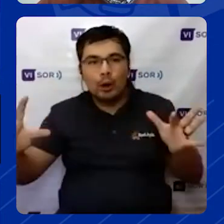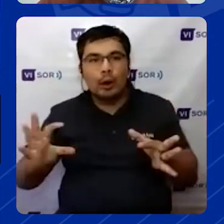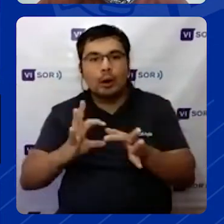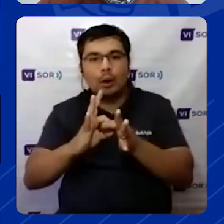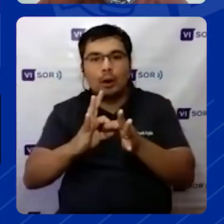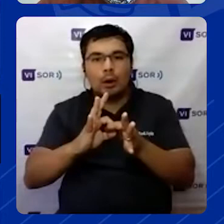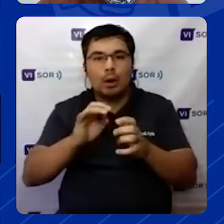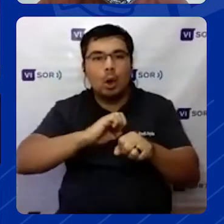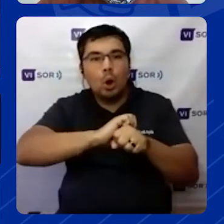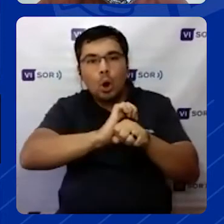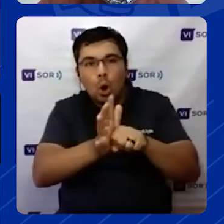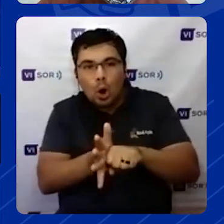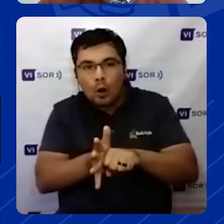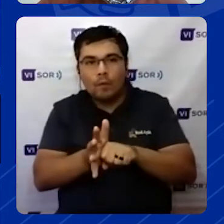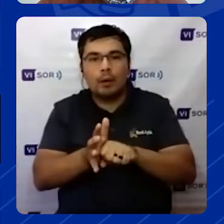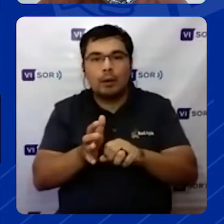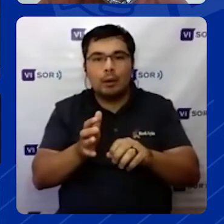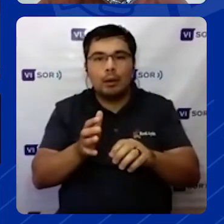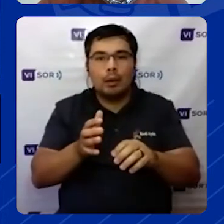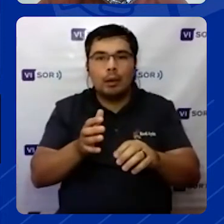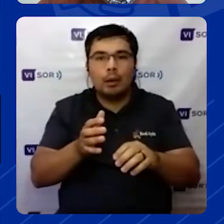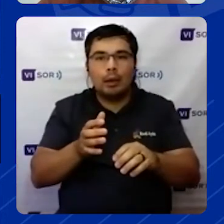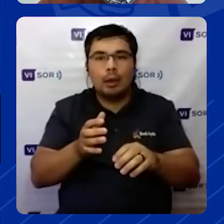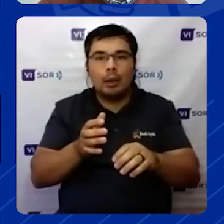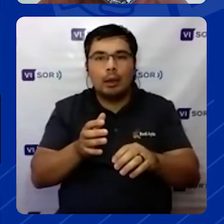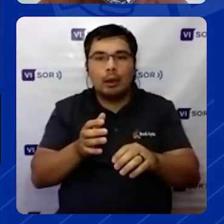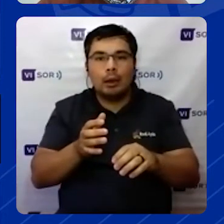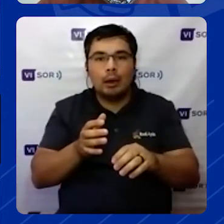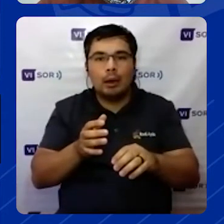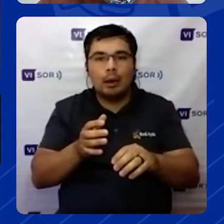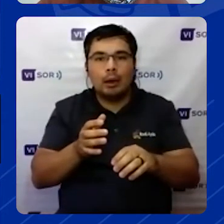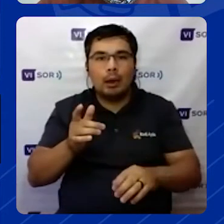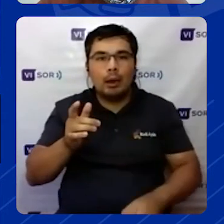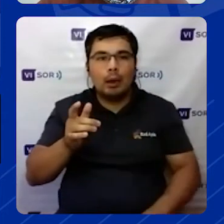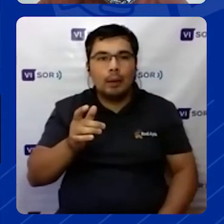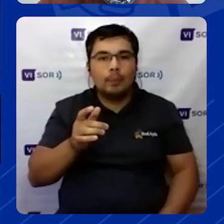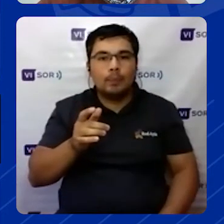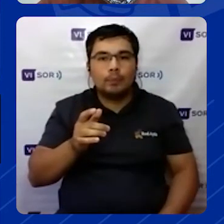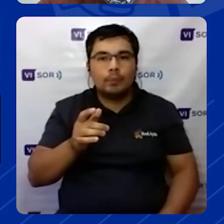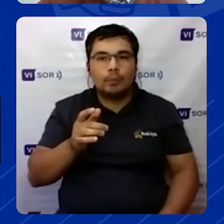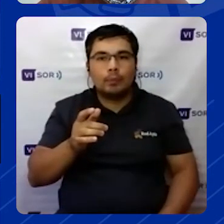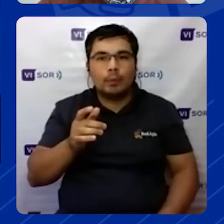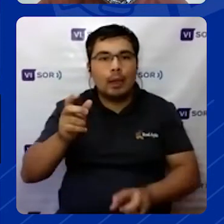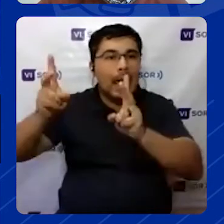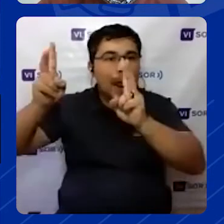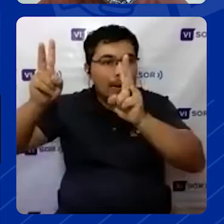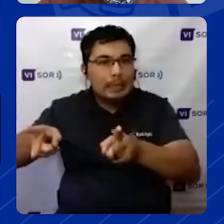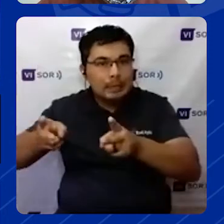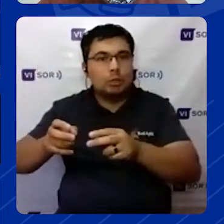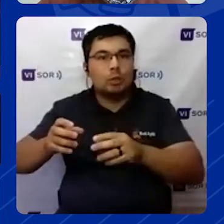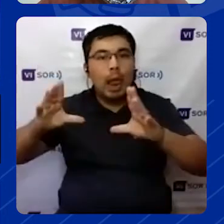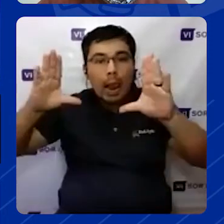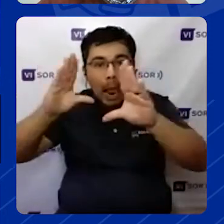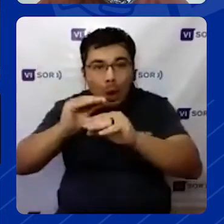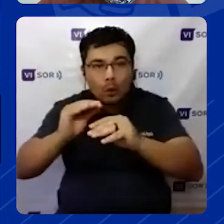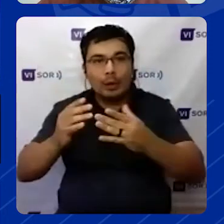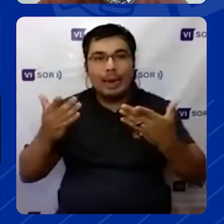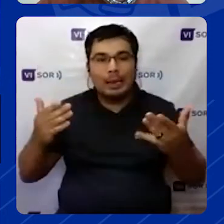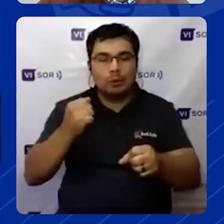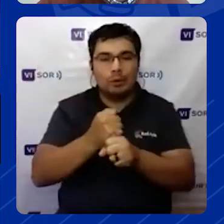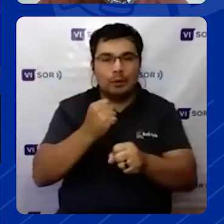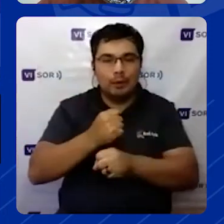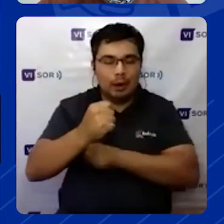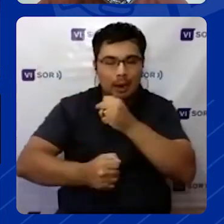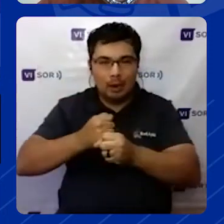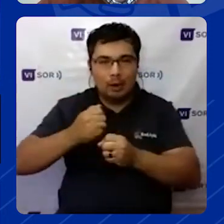las restricciones que tenemos como ciudadanos. Eso hemos trabajado durante el 2020.